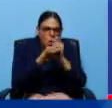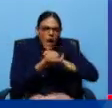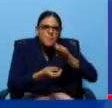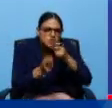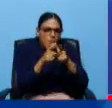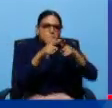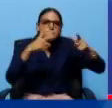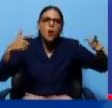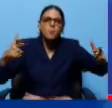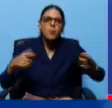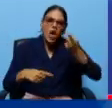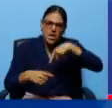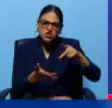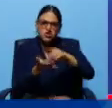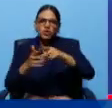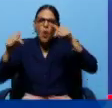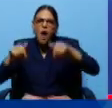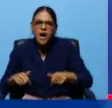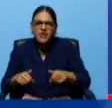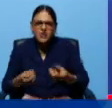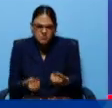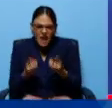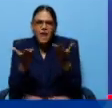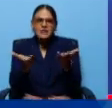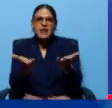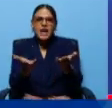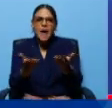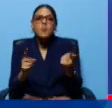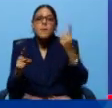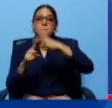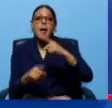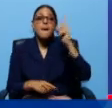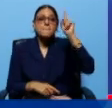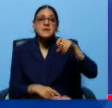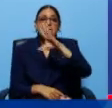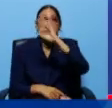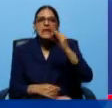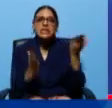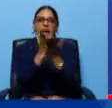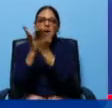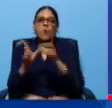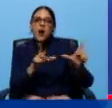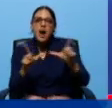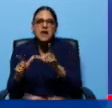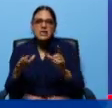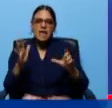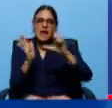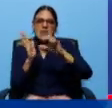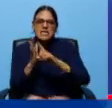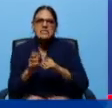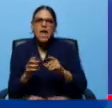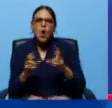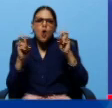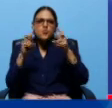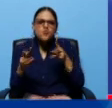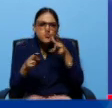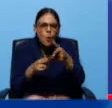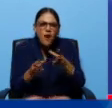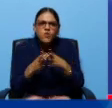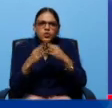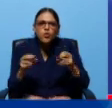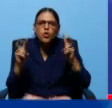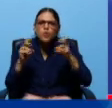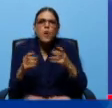poco. Y aquí estamos, pues, entregando más de 1.500 escuelas, liceos totalmente de paquete,